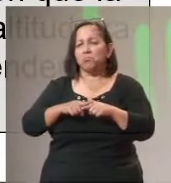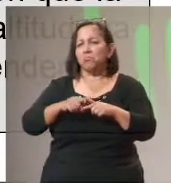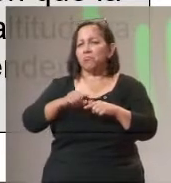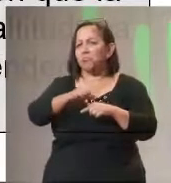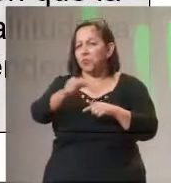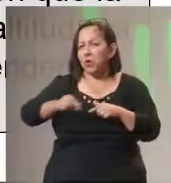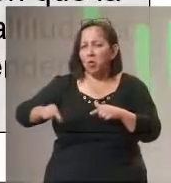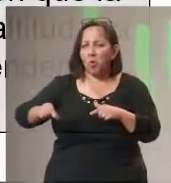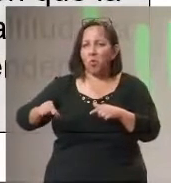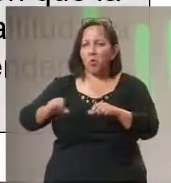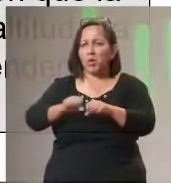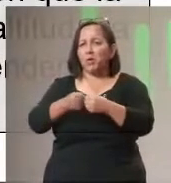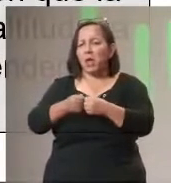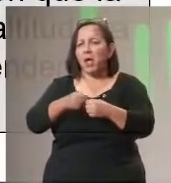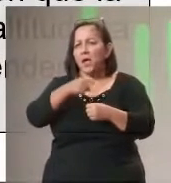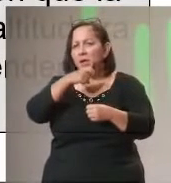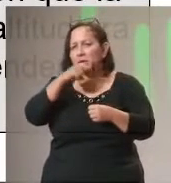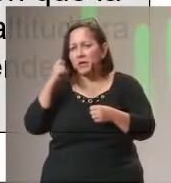Seca,